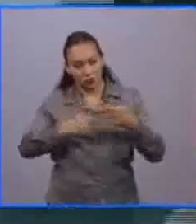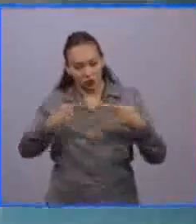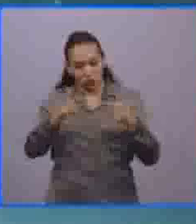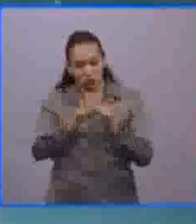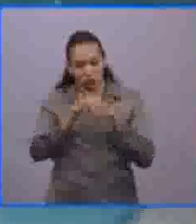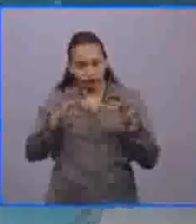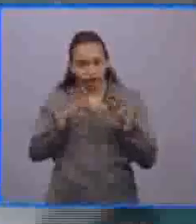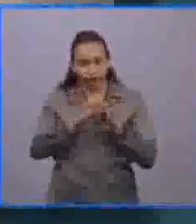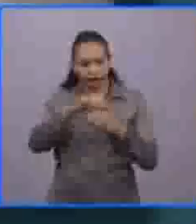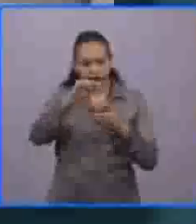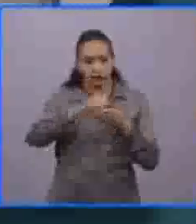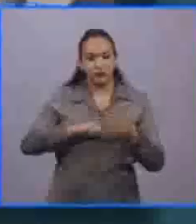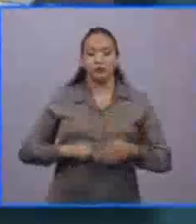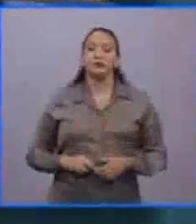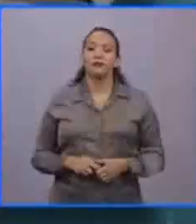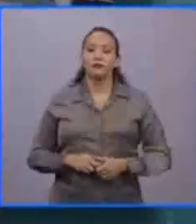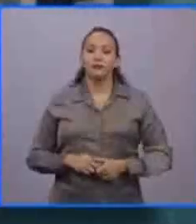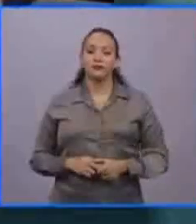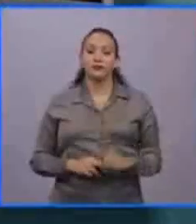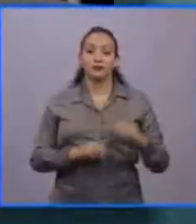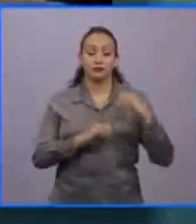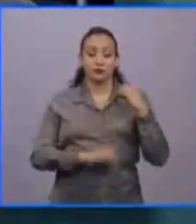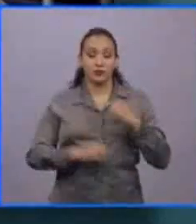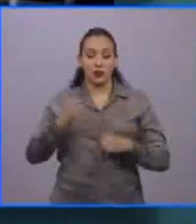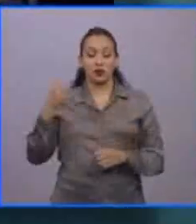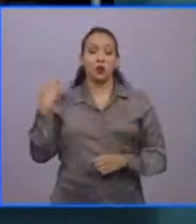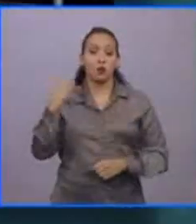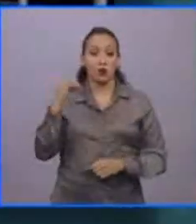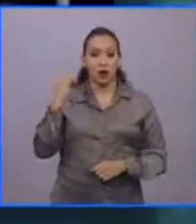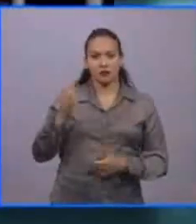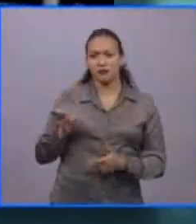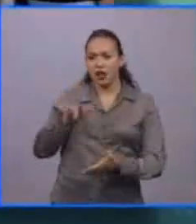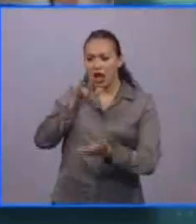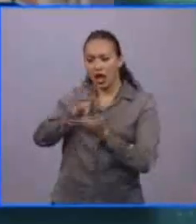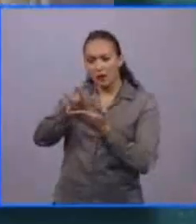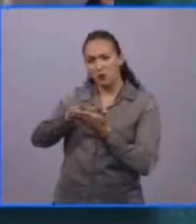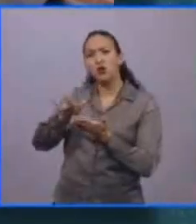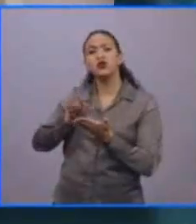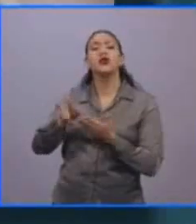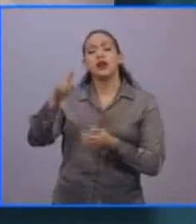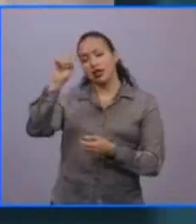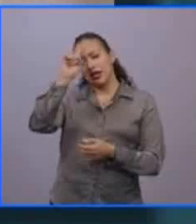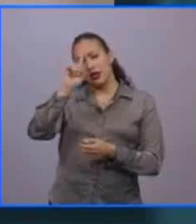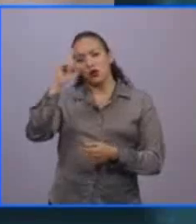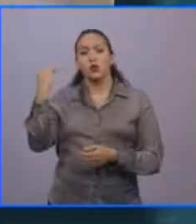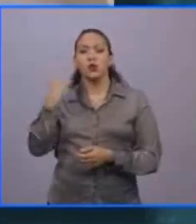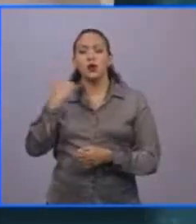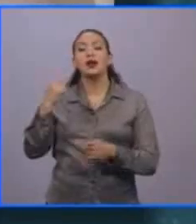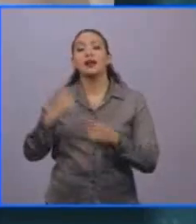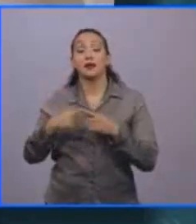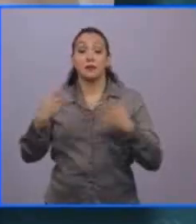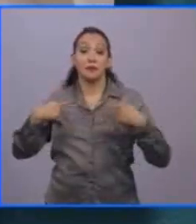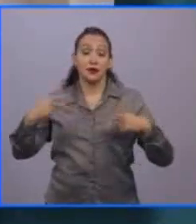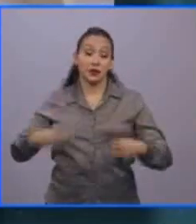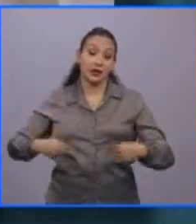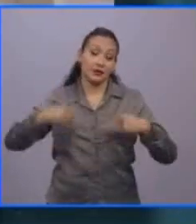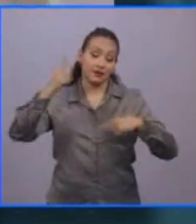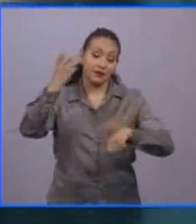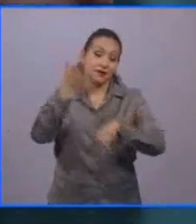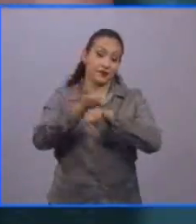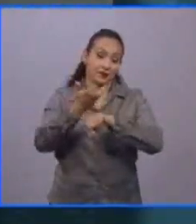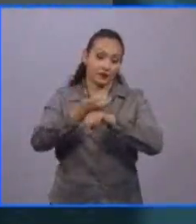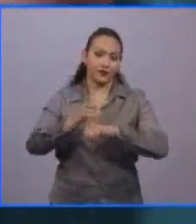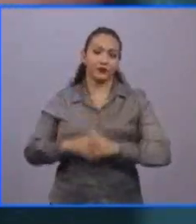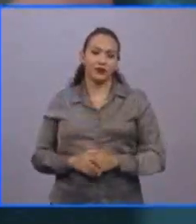colectivos. El Poder Judicial de Oaxaca brinda apoyo y asesoría jurídica a personas que radican en Estados